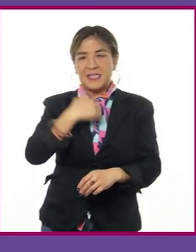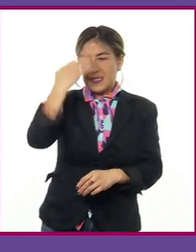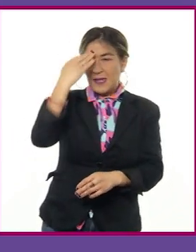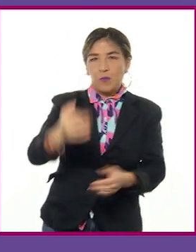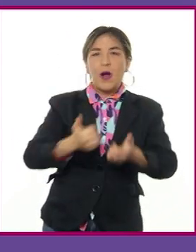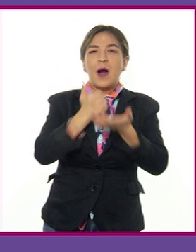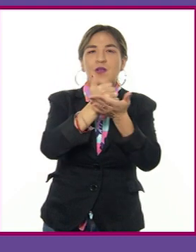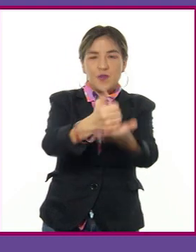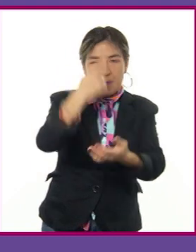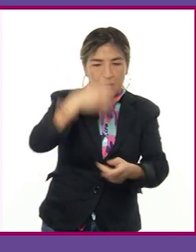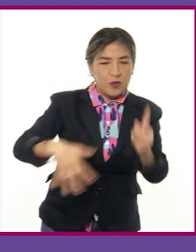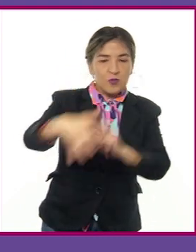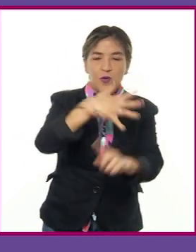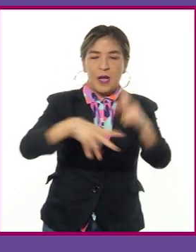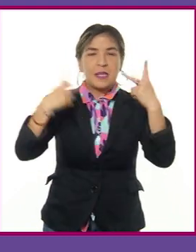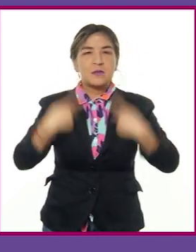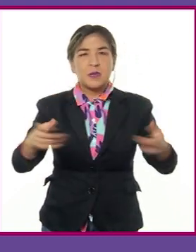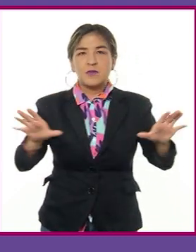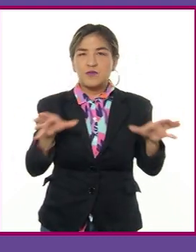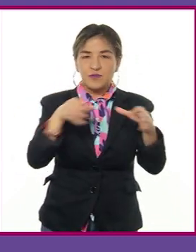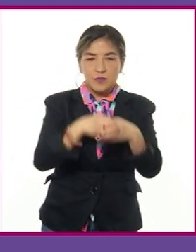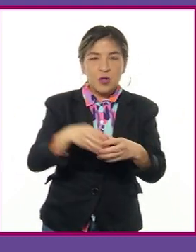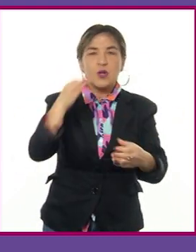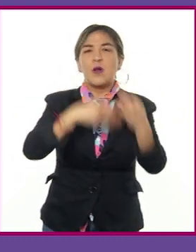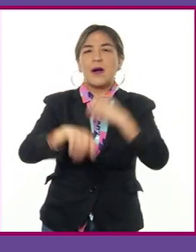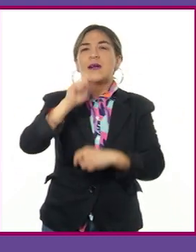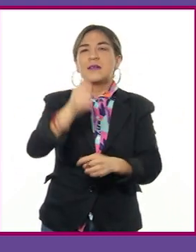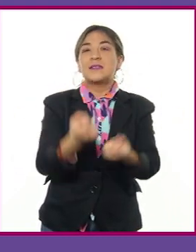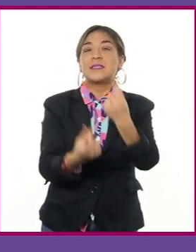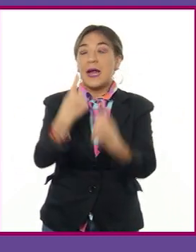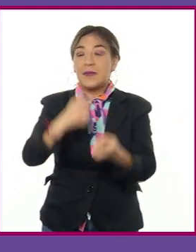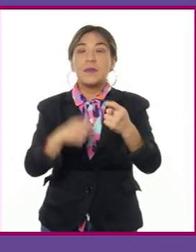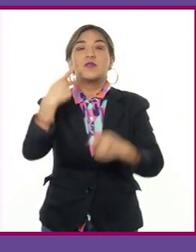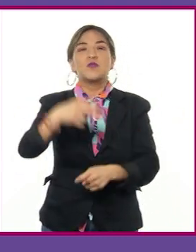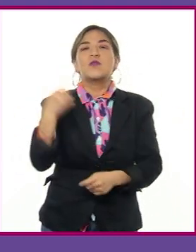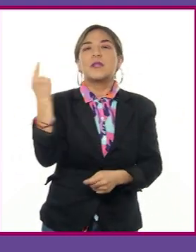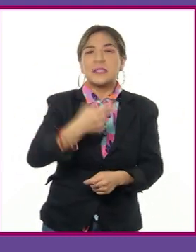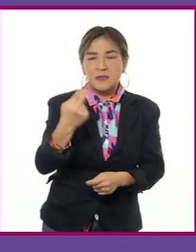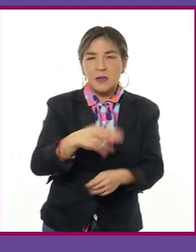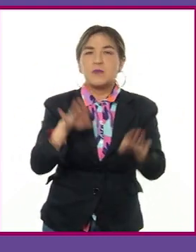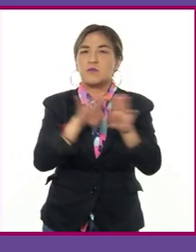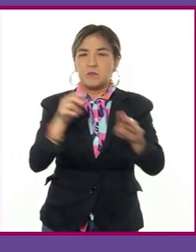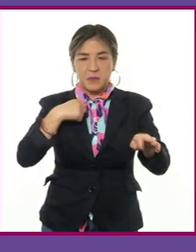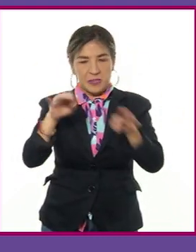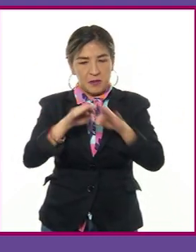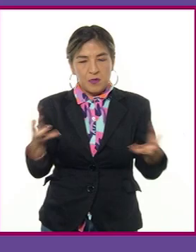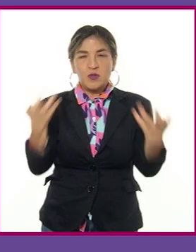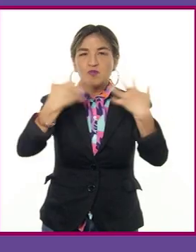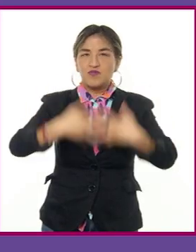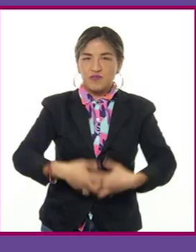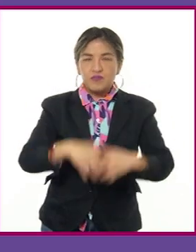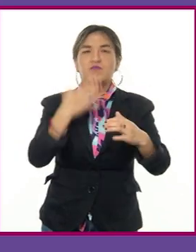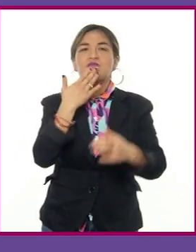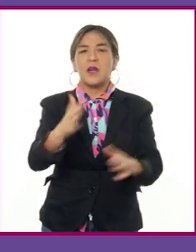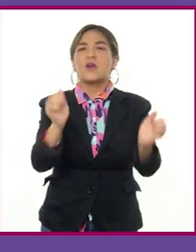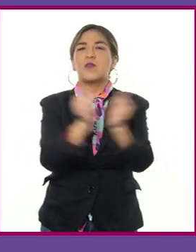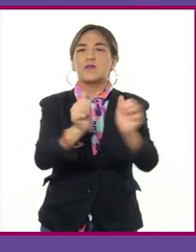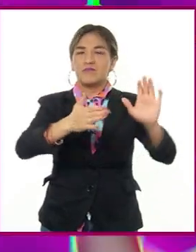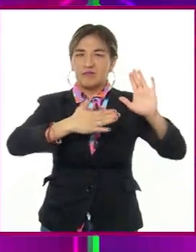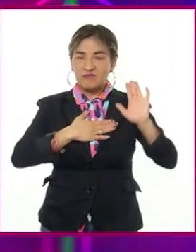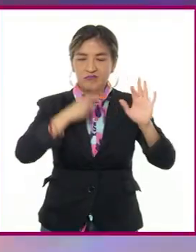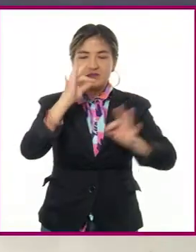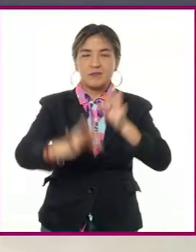y salvaguardar la integridad de todo individuo según sus necesidades, desempeñar mi trabajo con lealtad, honorabilidad y